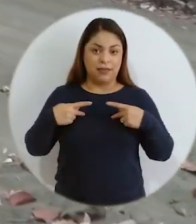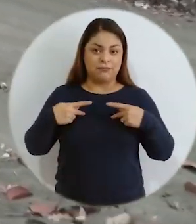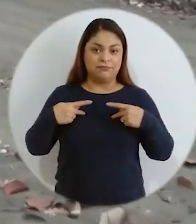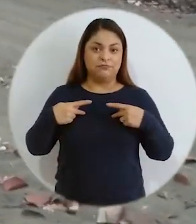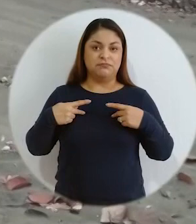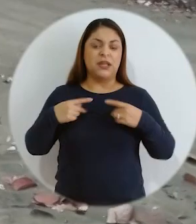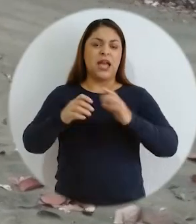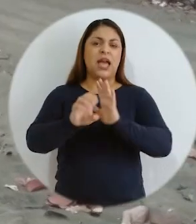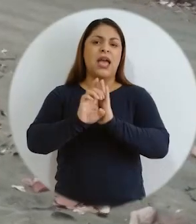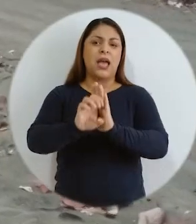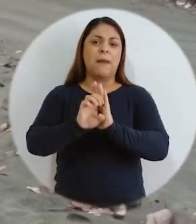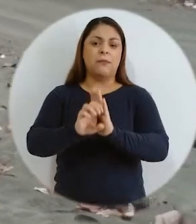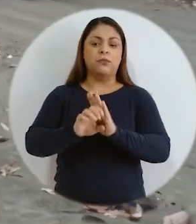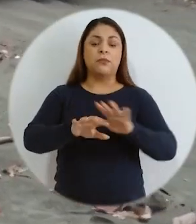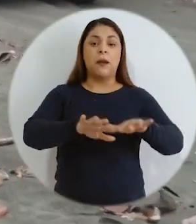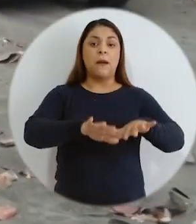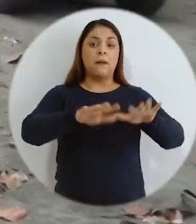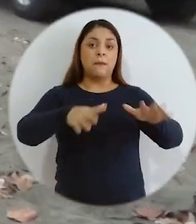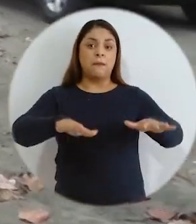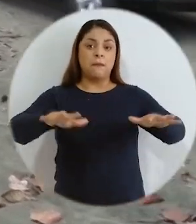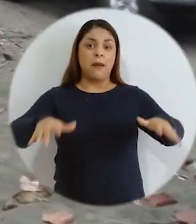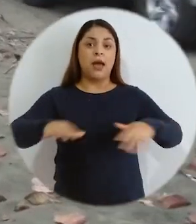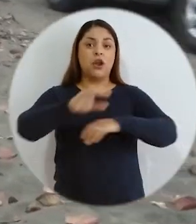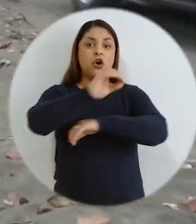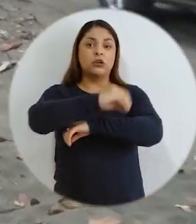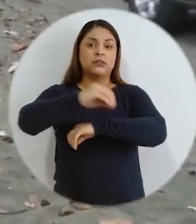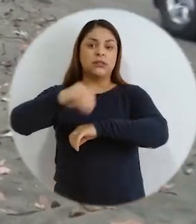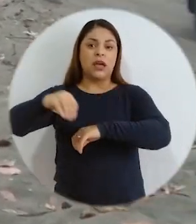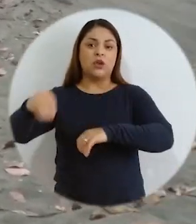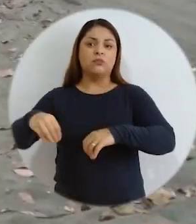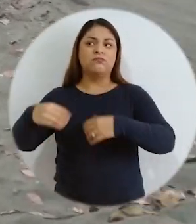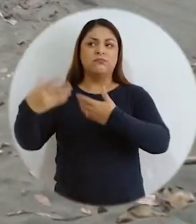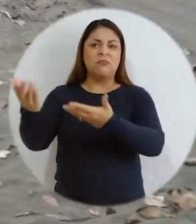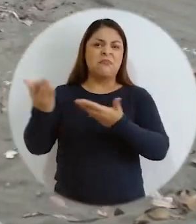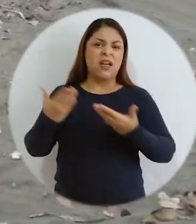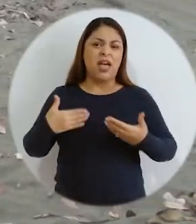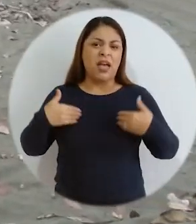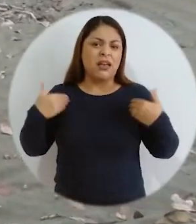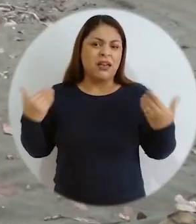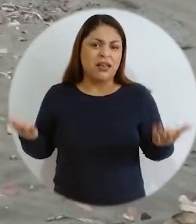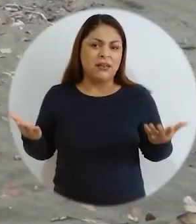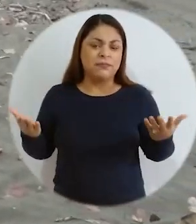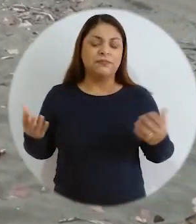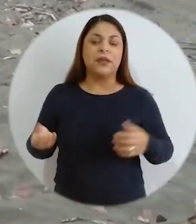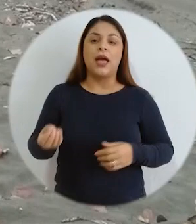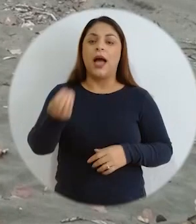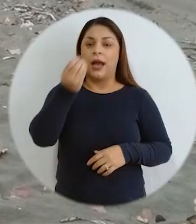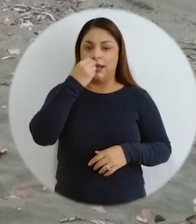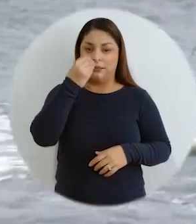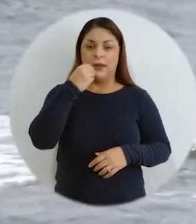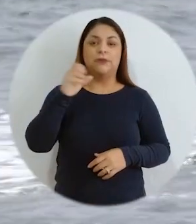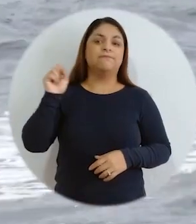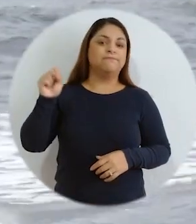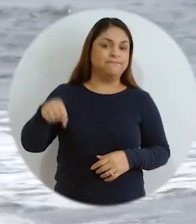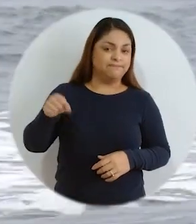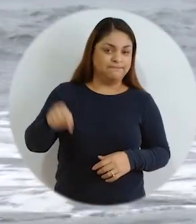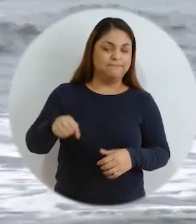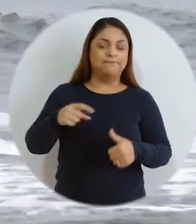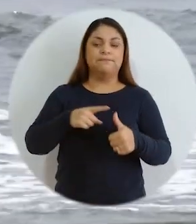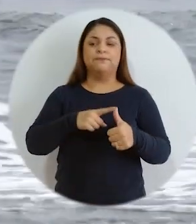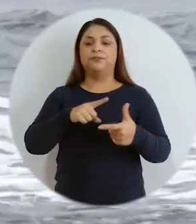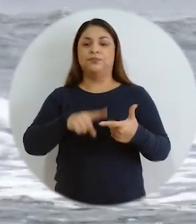¿verdad? ¿Qué nos dan los mares y el océano? Nos dan muchas cosas, ¿verdad? Nos dan